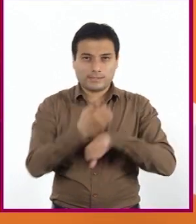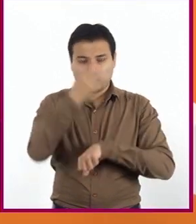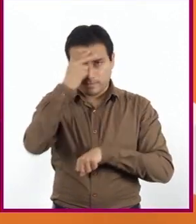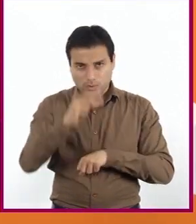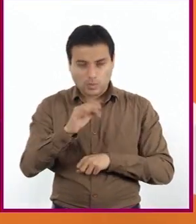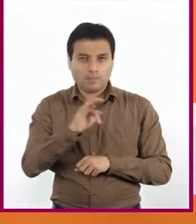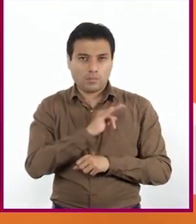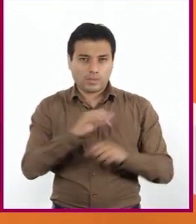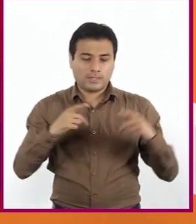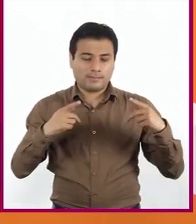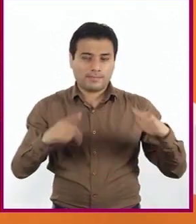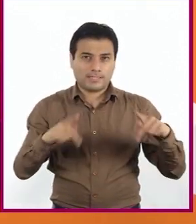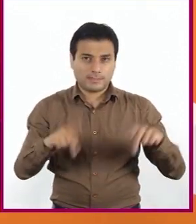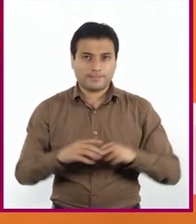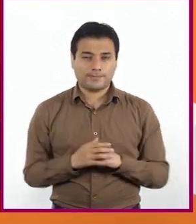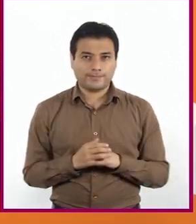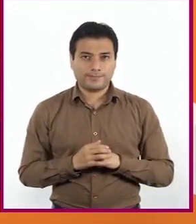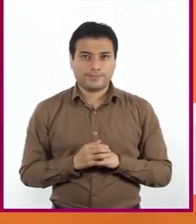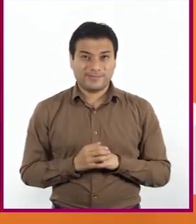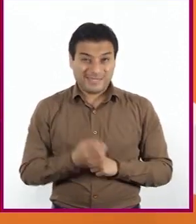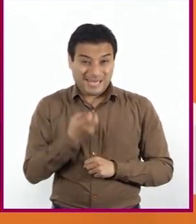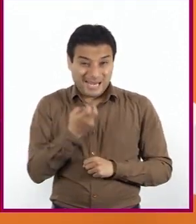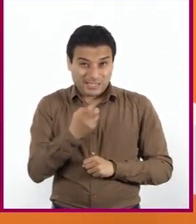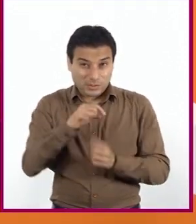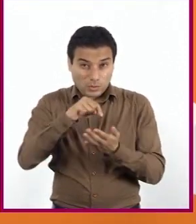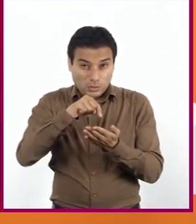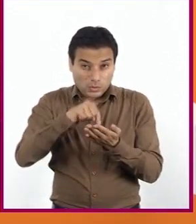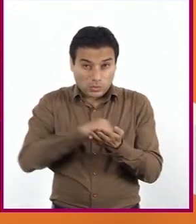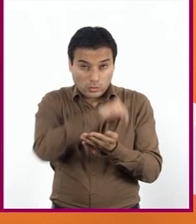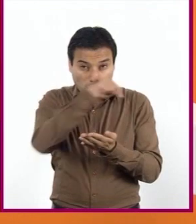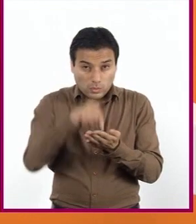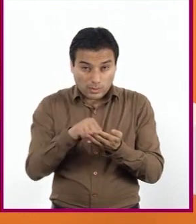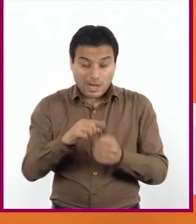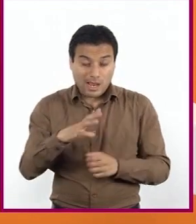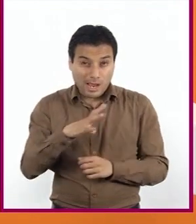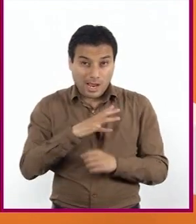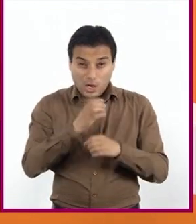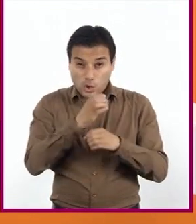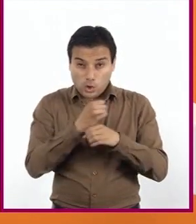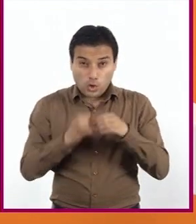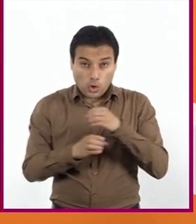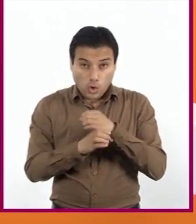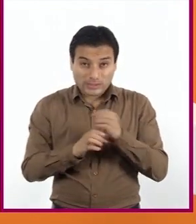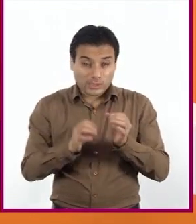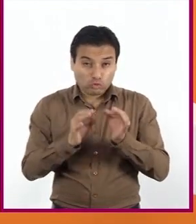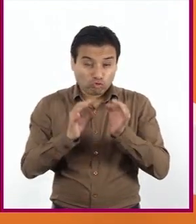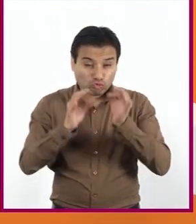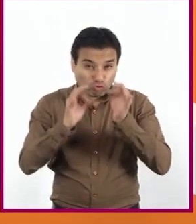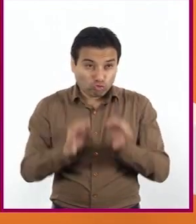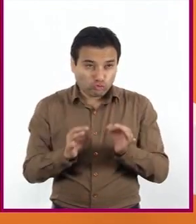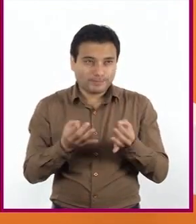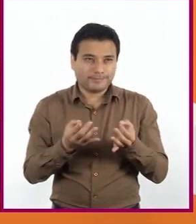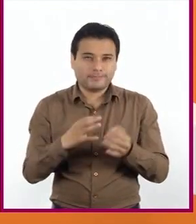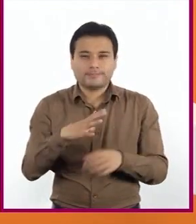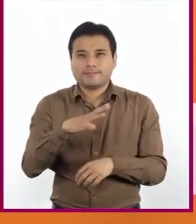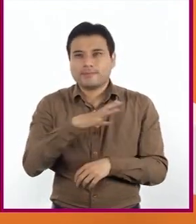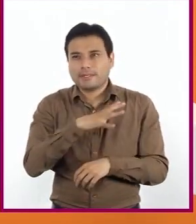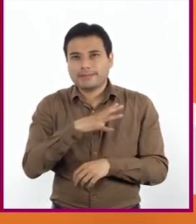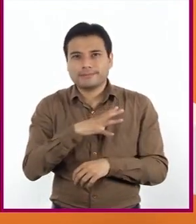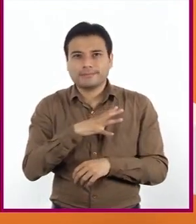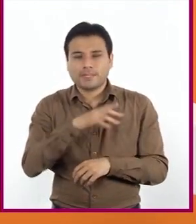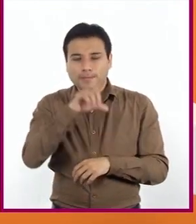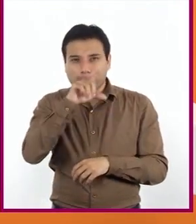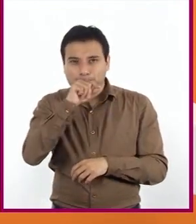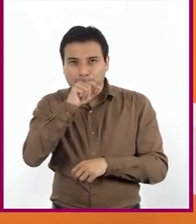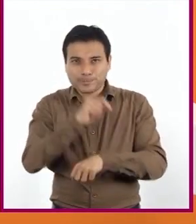embargo, hay poca evidencia en estos sitios arqueológicos de productos perecederos como plumas de aves,